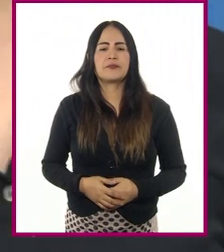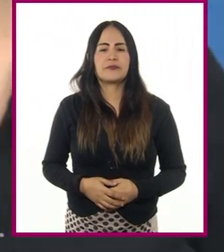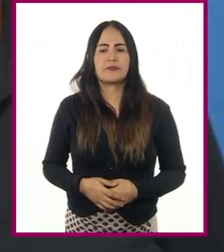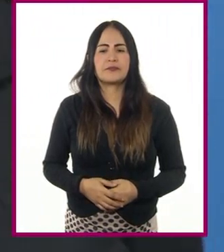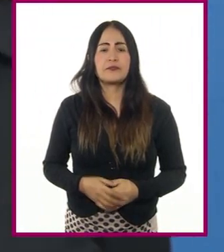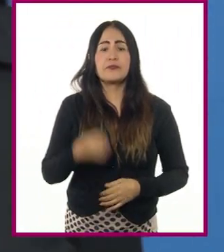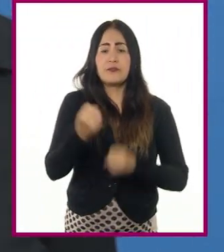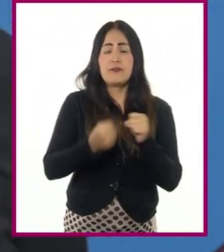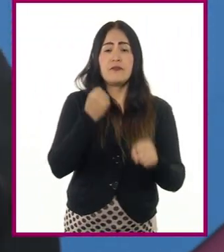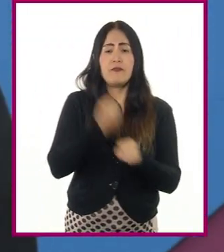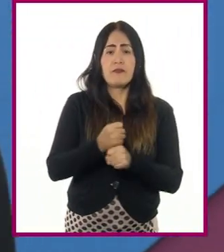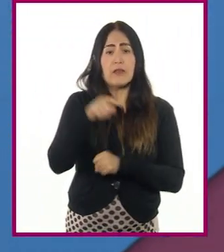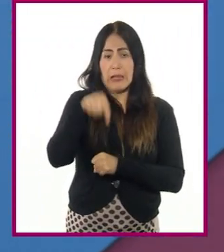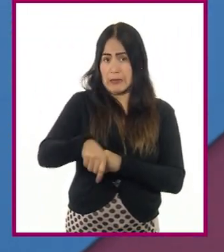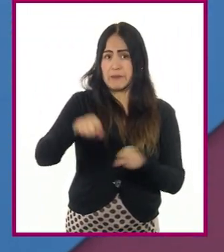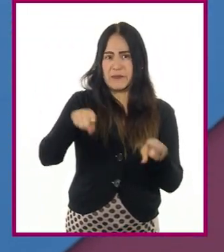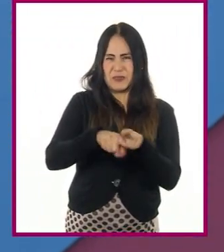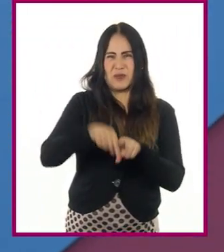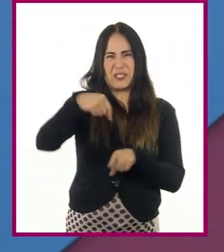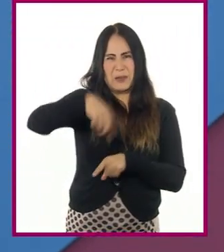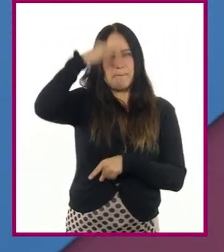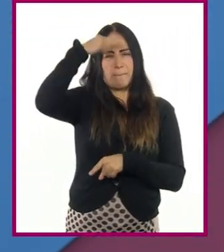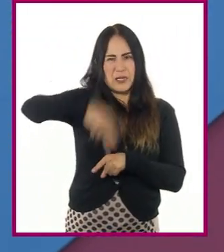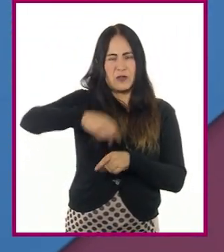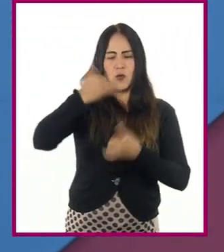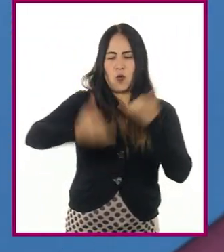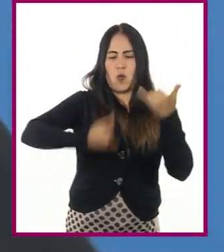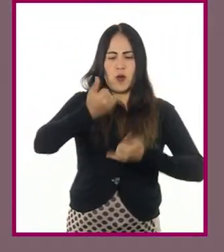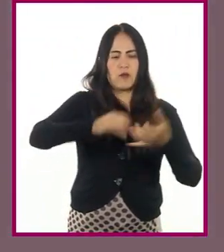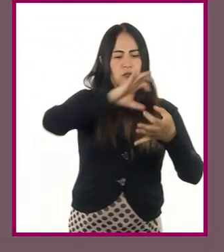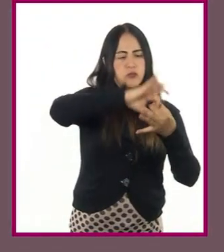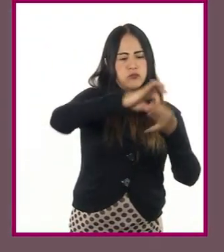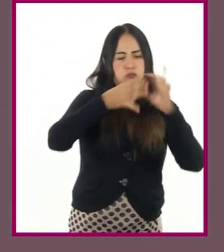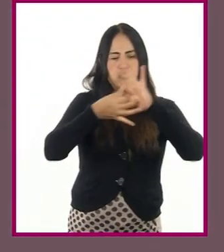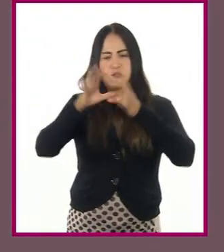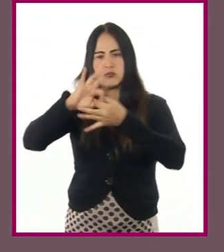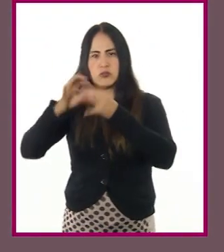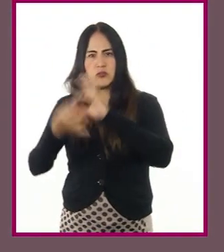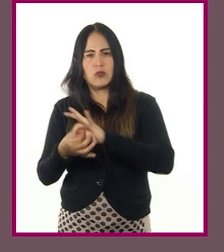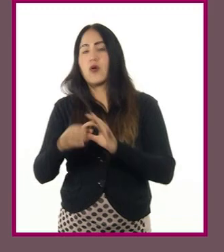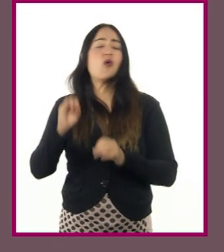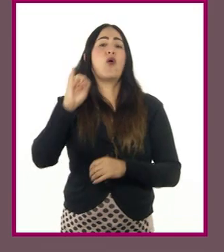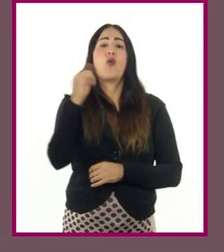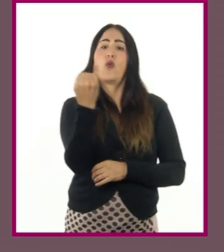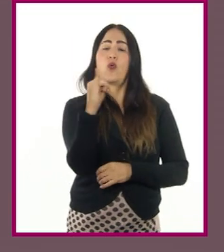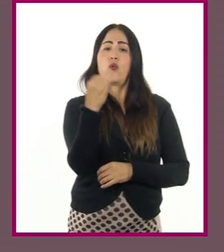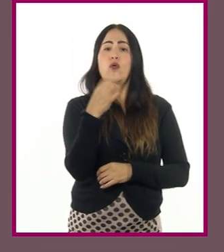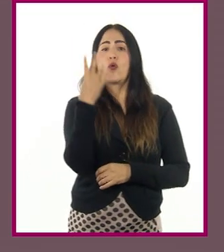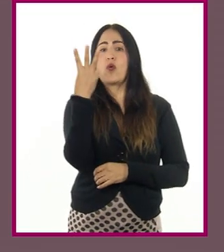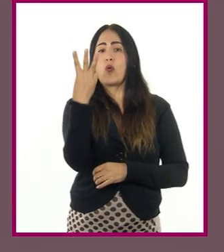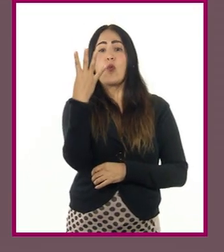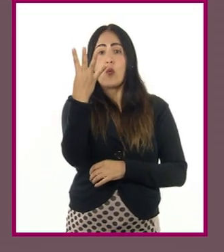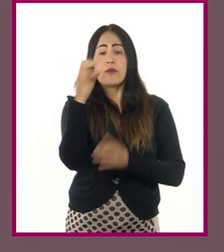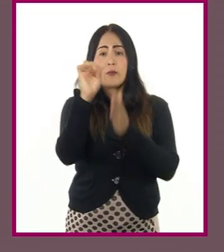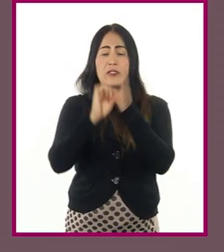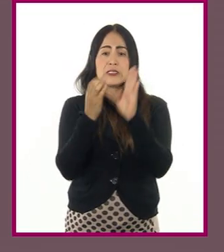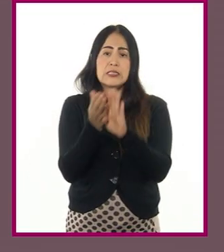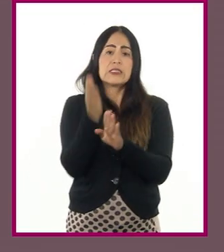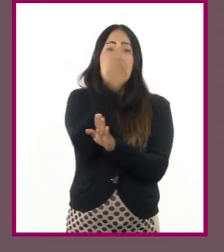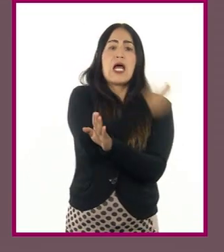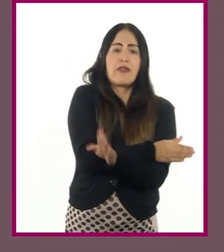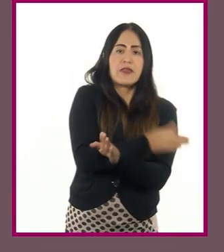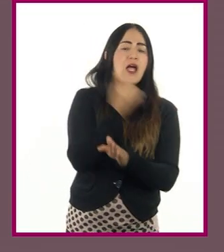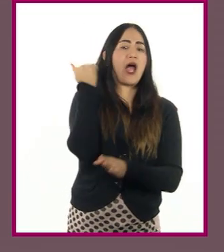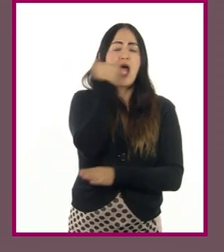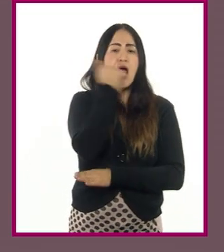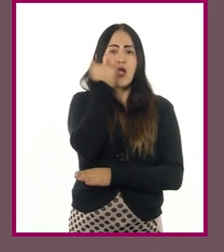Ese año México fue sede de los Juegos Olímpicos, cuando en junio, 4 meses antes de las Olimpiadas, hubo un pleito entre